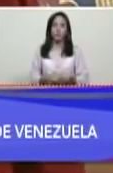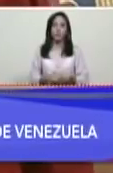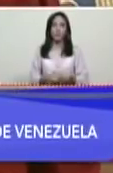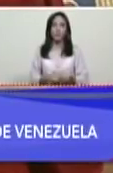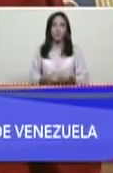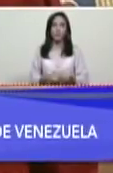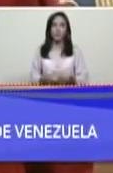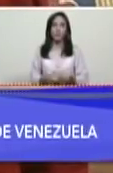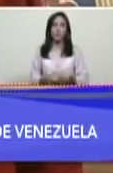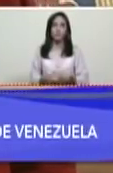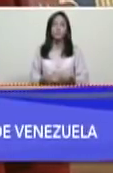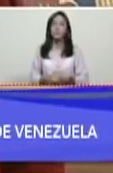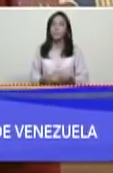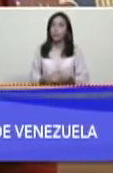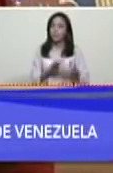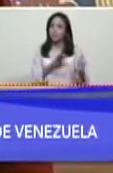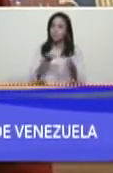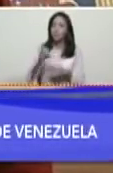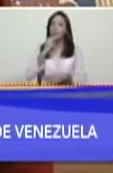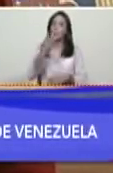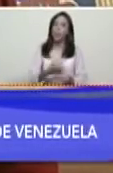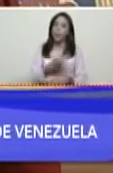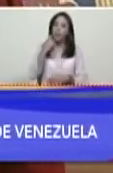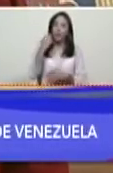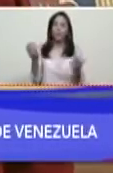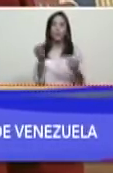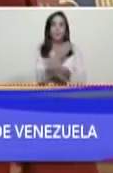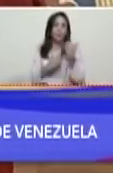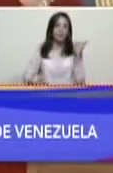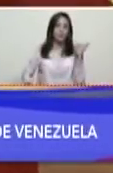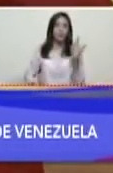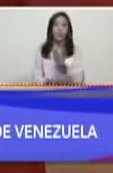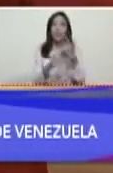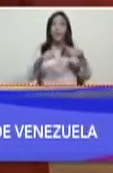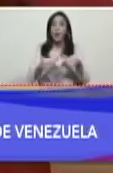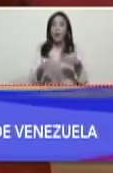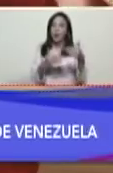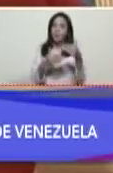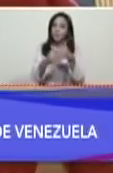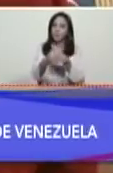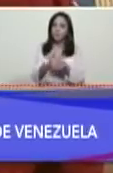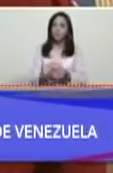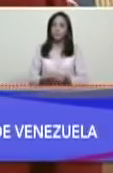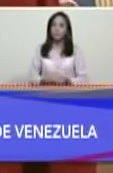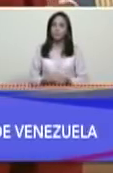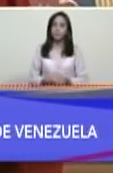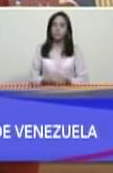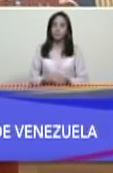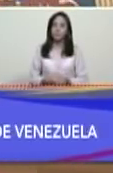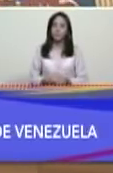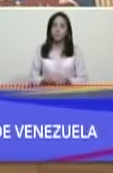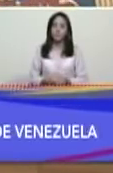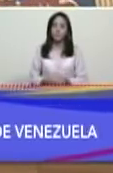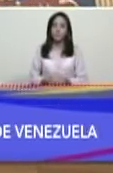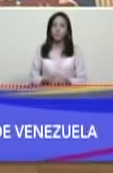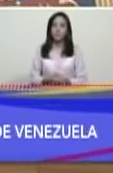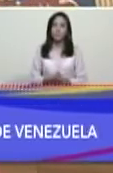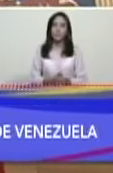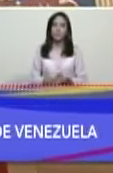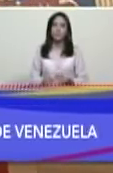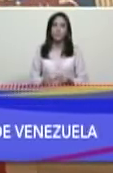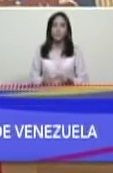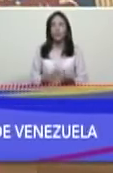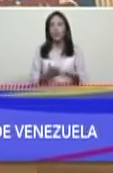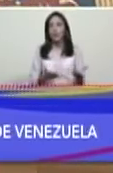buenas tardes, presidente. La pregunta es la siguiente, en relación a una fecha que se ha conmemorado el día de ayer en Venezuela, 20 años de